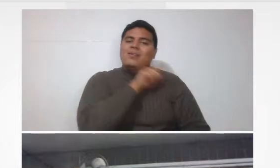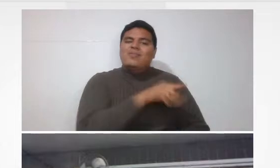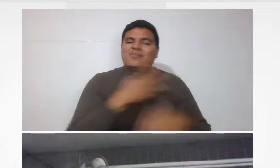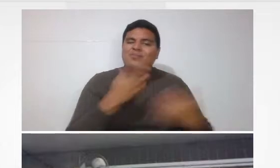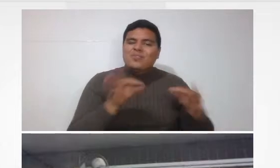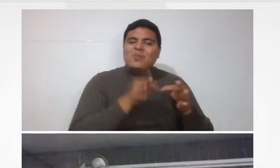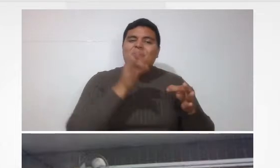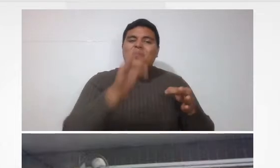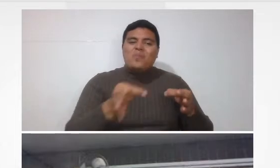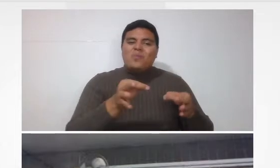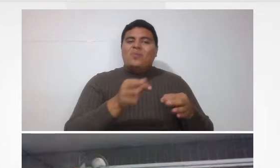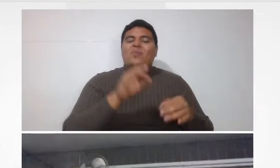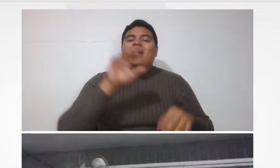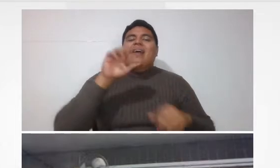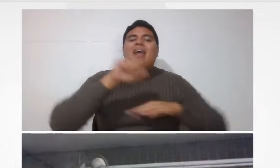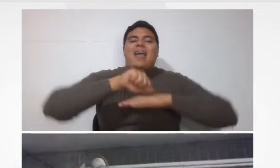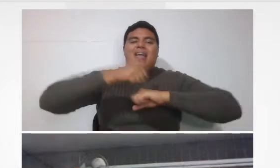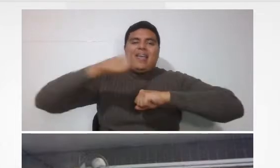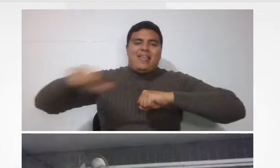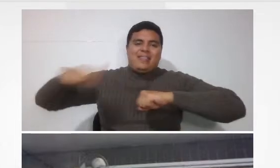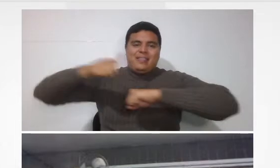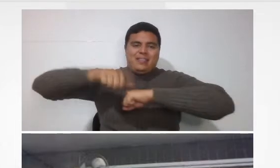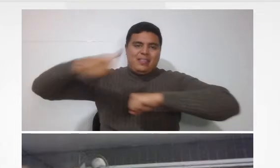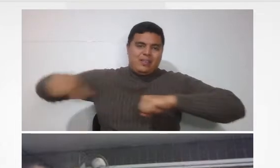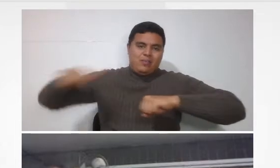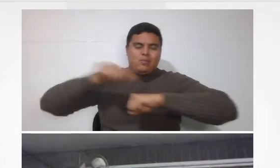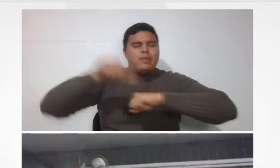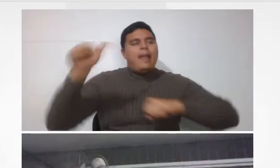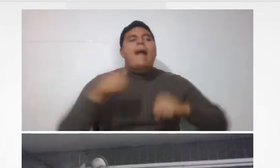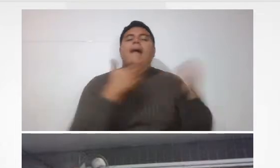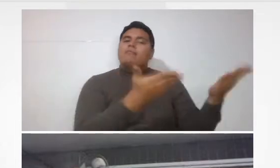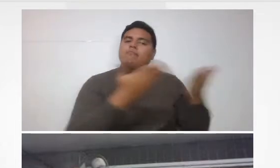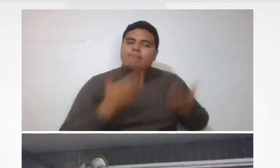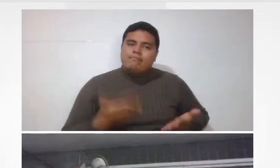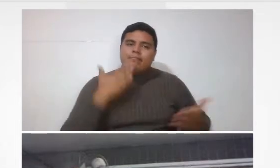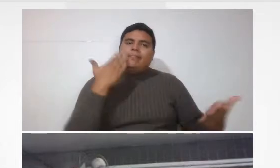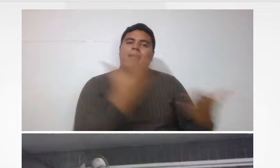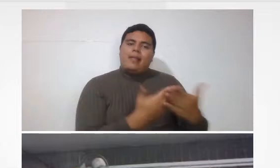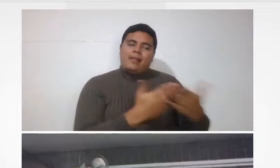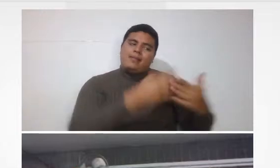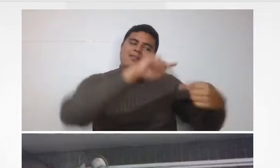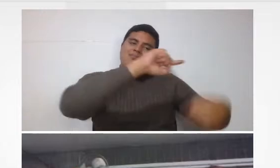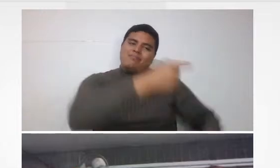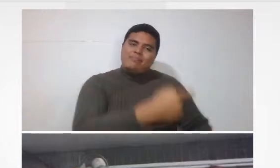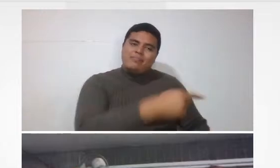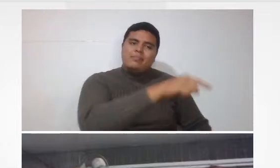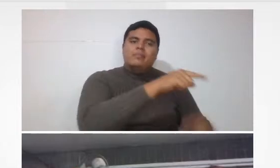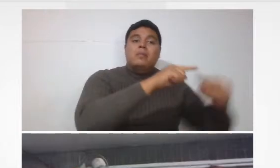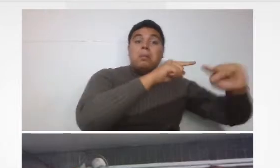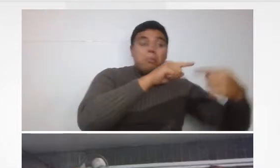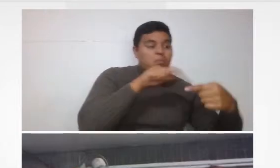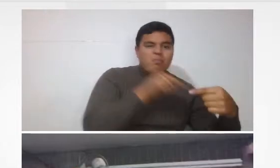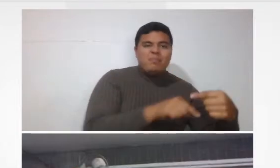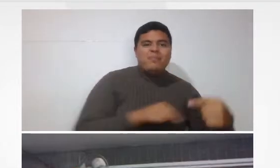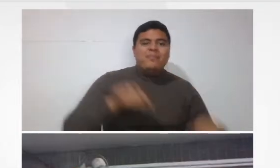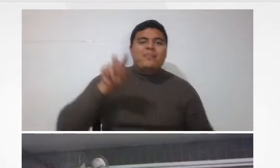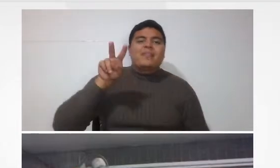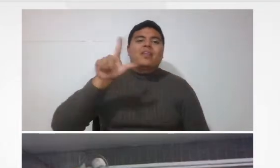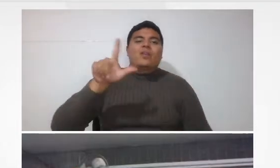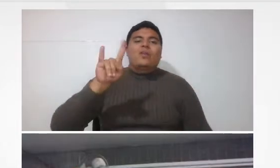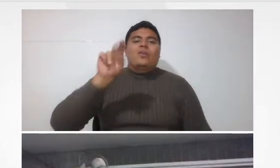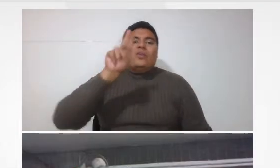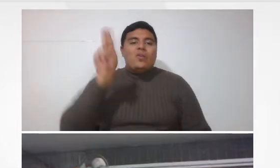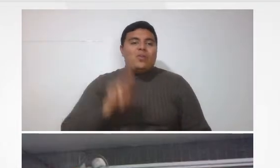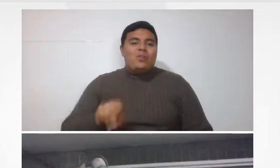por participar y bienvenida y gracias también por su comentario. Luz Fanny Valencia Pérez, qué bueno compartir esas experiencias que enriquecen